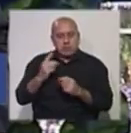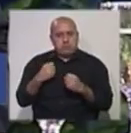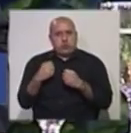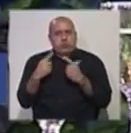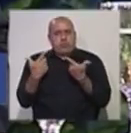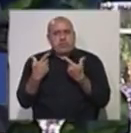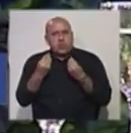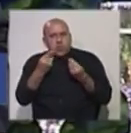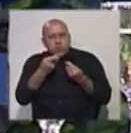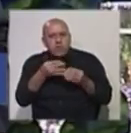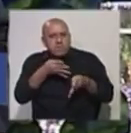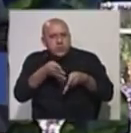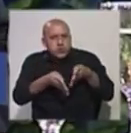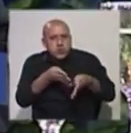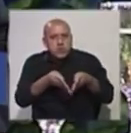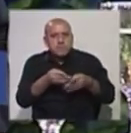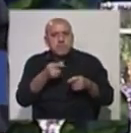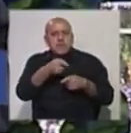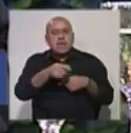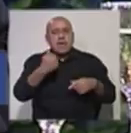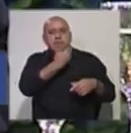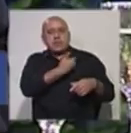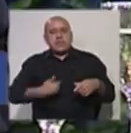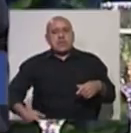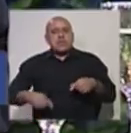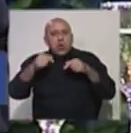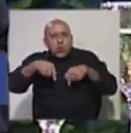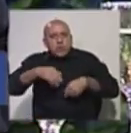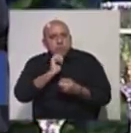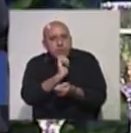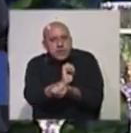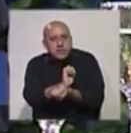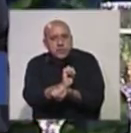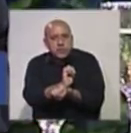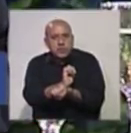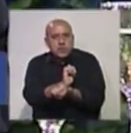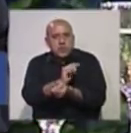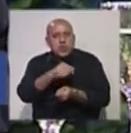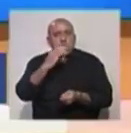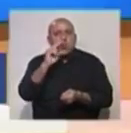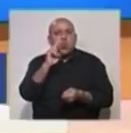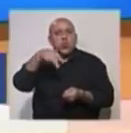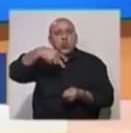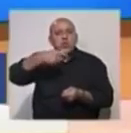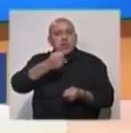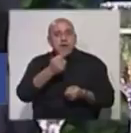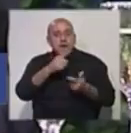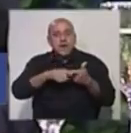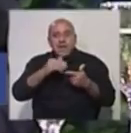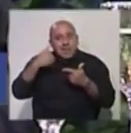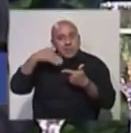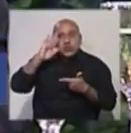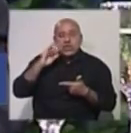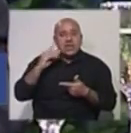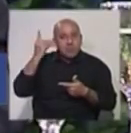funcionaba, en donde el presidente hoy está preso, Eduardo Cunha, donde la mayoría de los